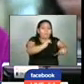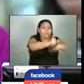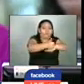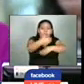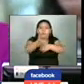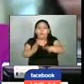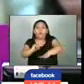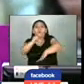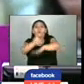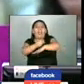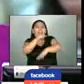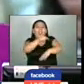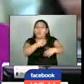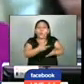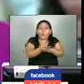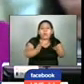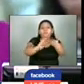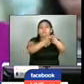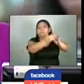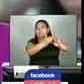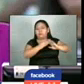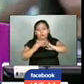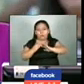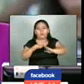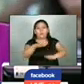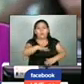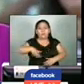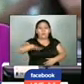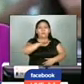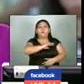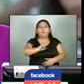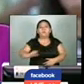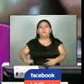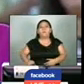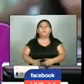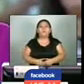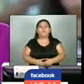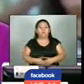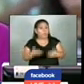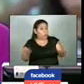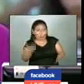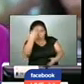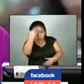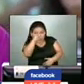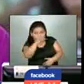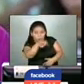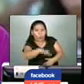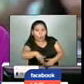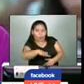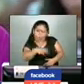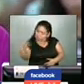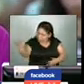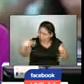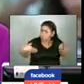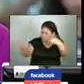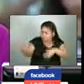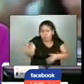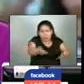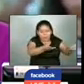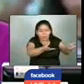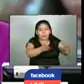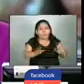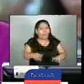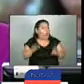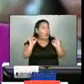funcionando en los diferentes territorios de nuestro país. Si no los conocen, de verdad los invito a que vayan,